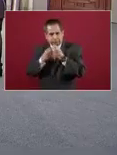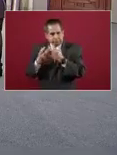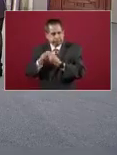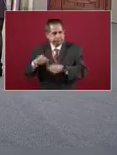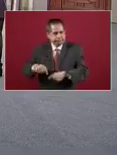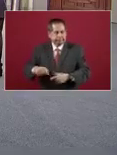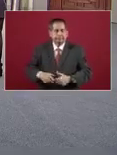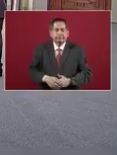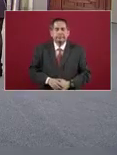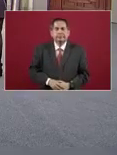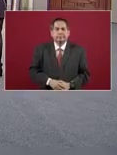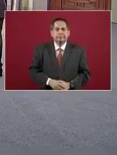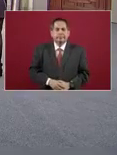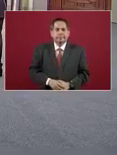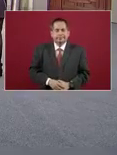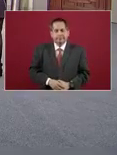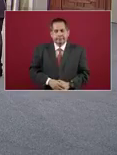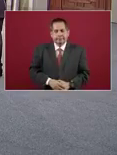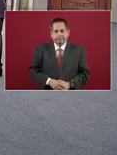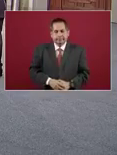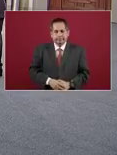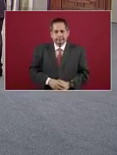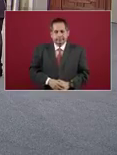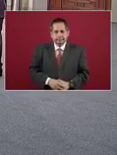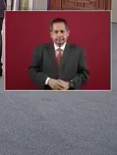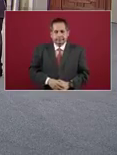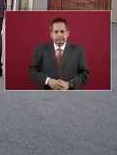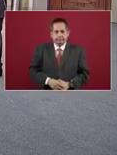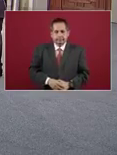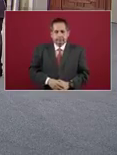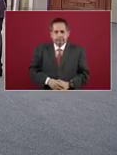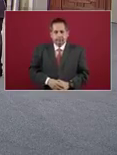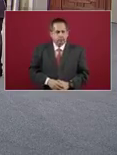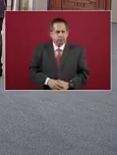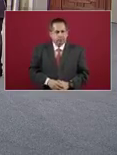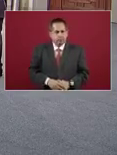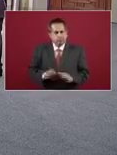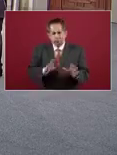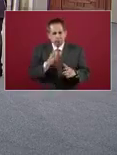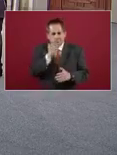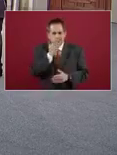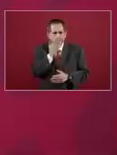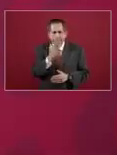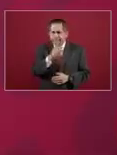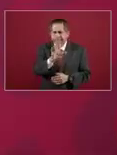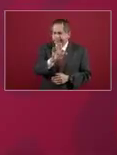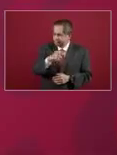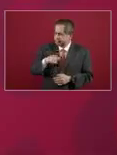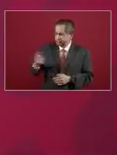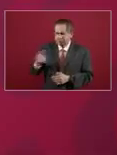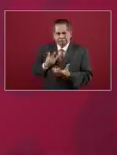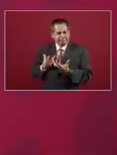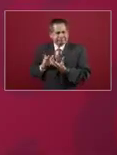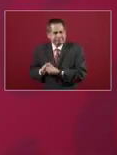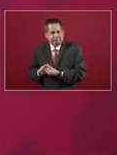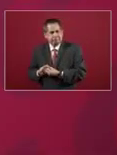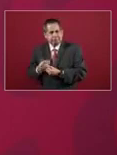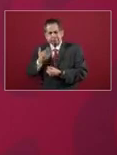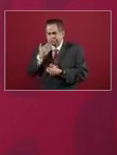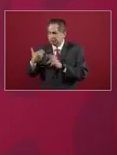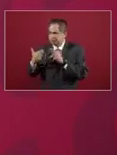Suprema Corte ahora, presidente? Después de que hubo ahí una. No, es muy buena la relación, porque es de